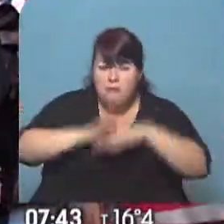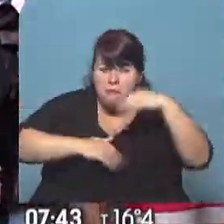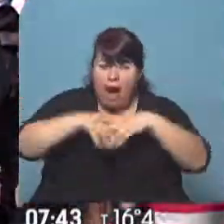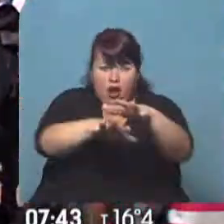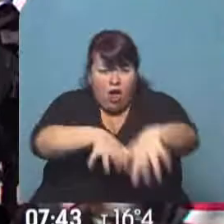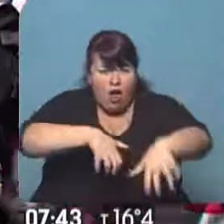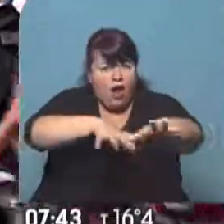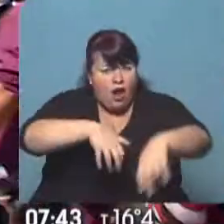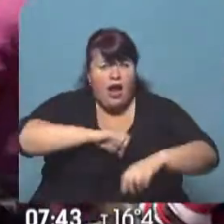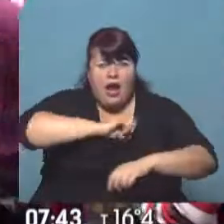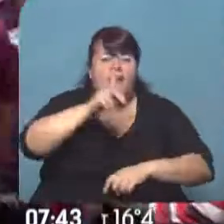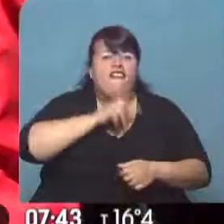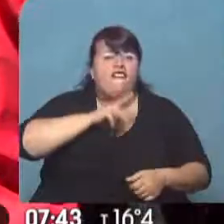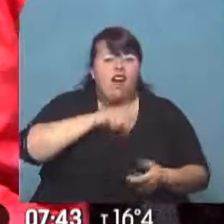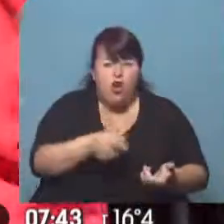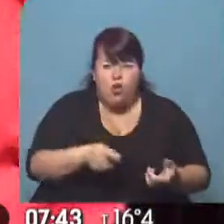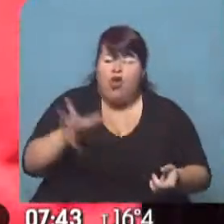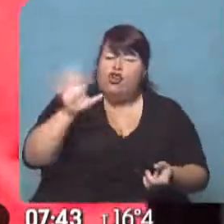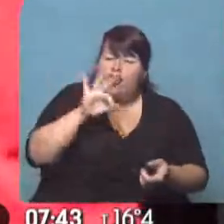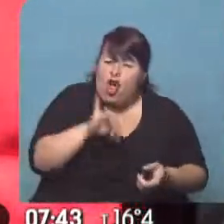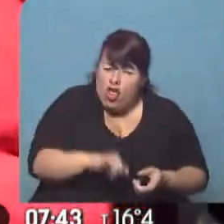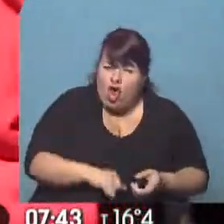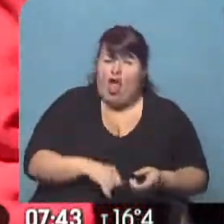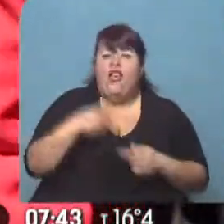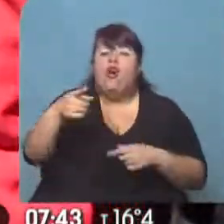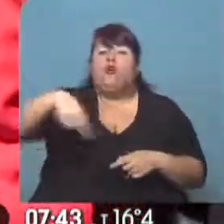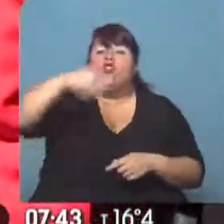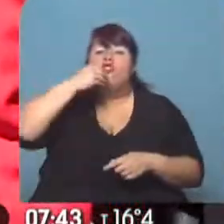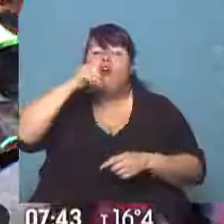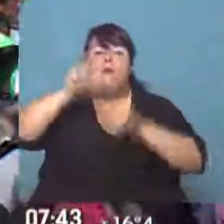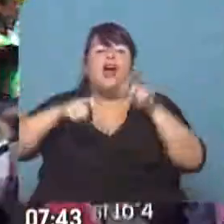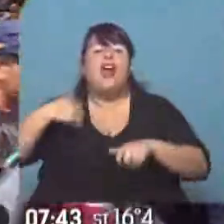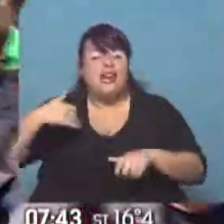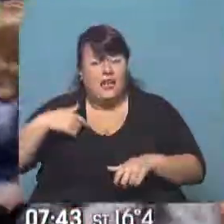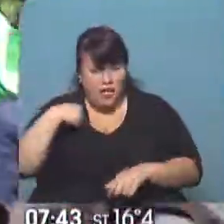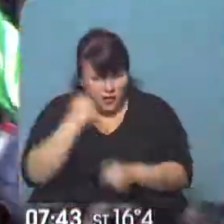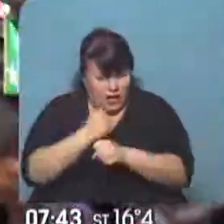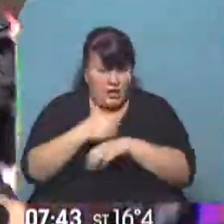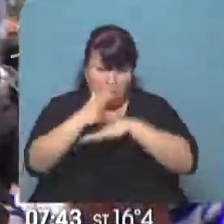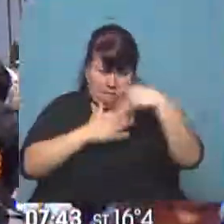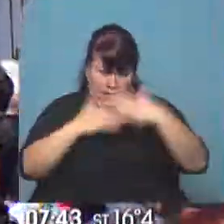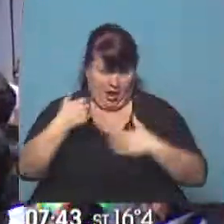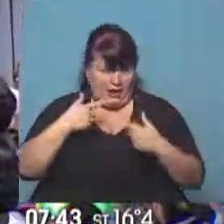producen estas verduras todos los días que llega a la mesa de un argentino, de nuestros hermanos argentinos.